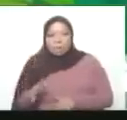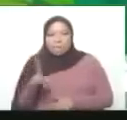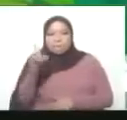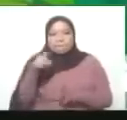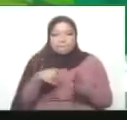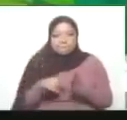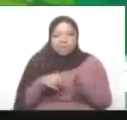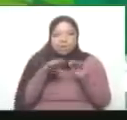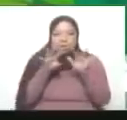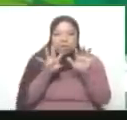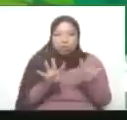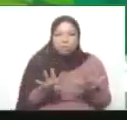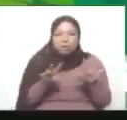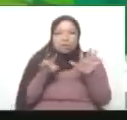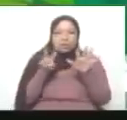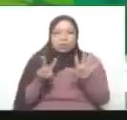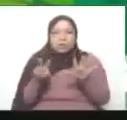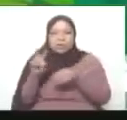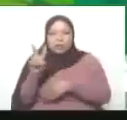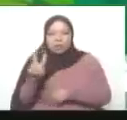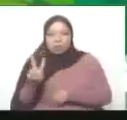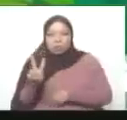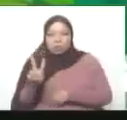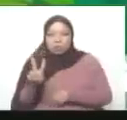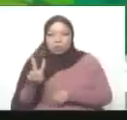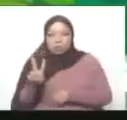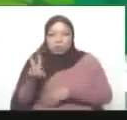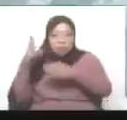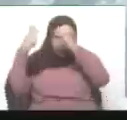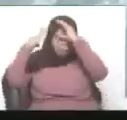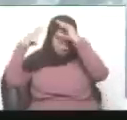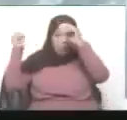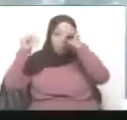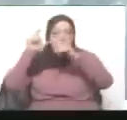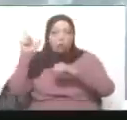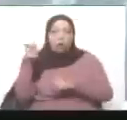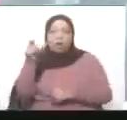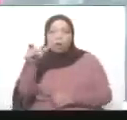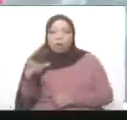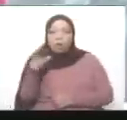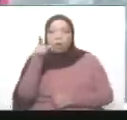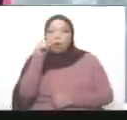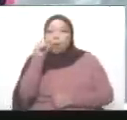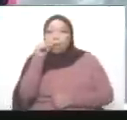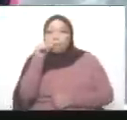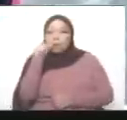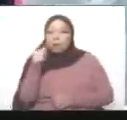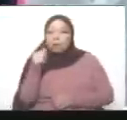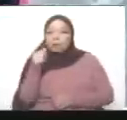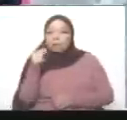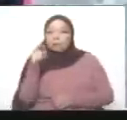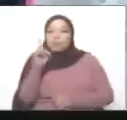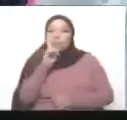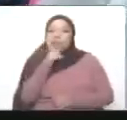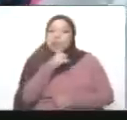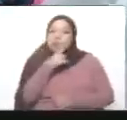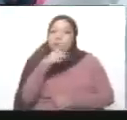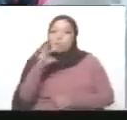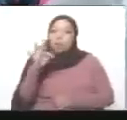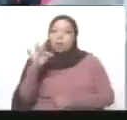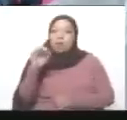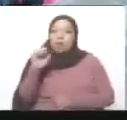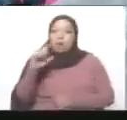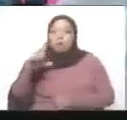tres que los cancilleres entonces marco el Falcón briceño Ignacio y